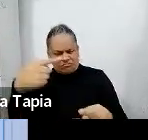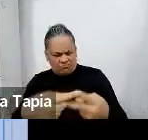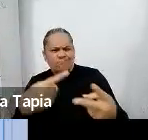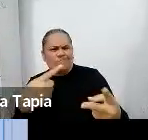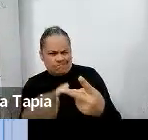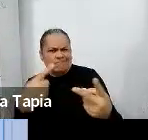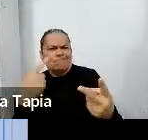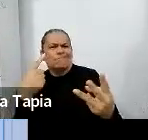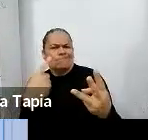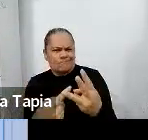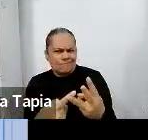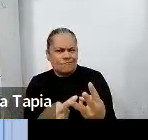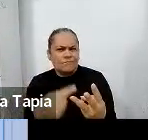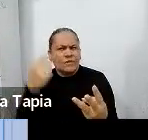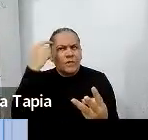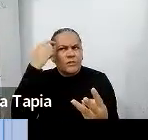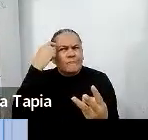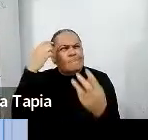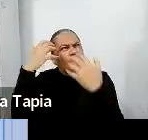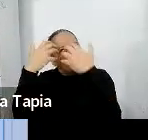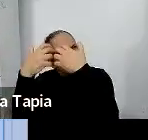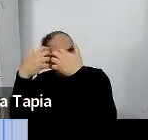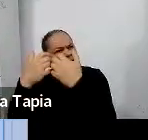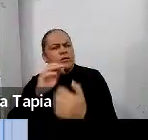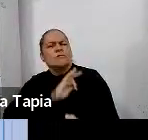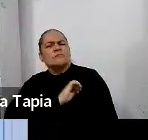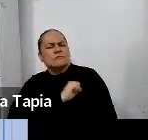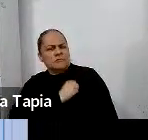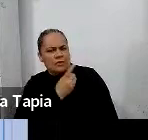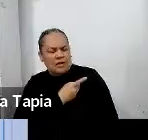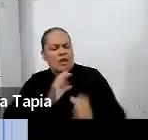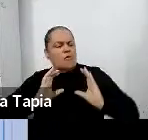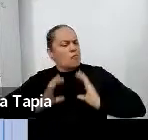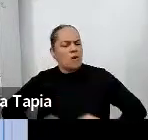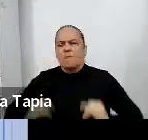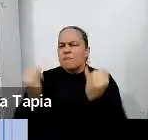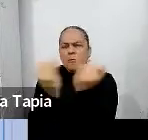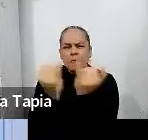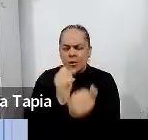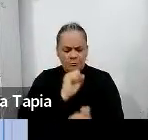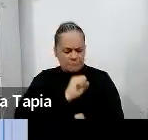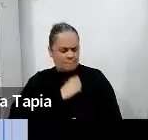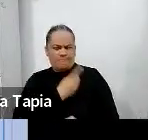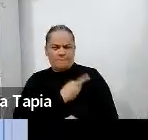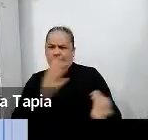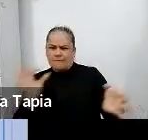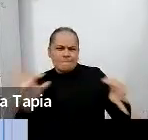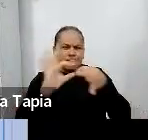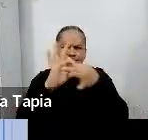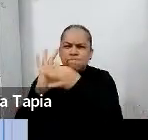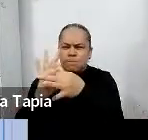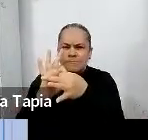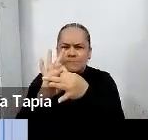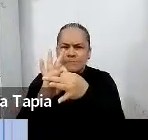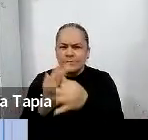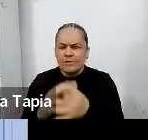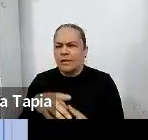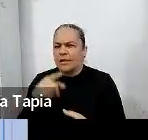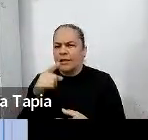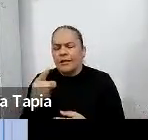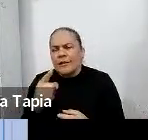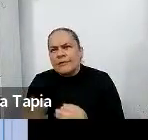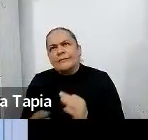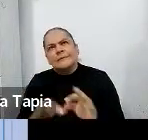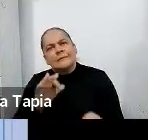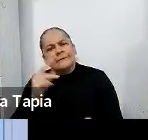Mente sana, cuerpo sano. Entonces, actividades académicas el paciente tiene que mantenerse en capacitación, tiene que estar